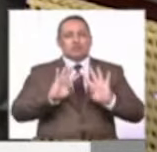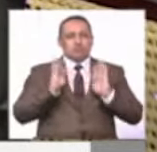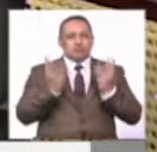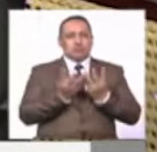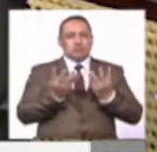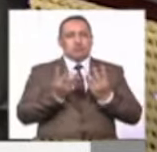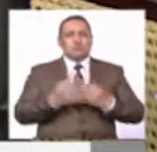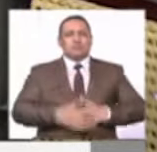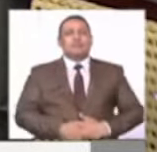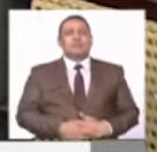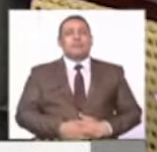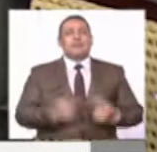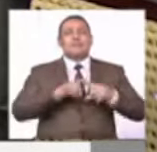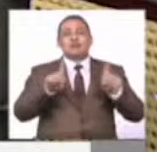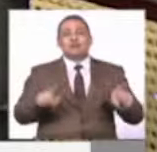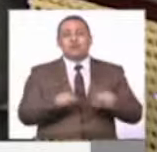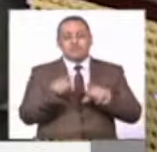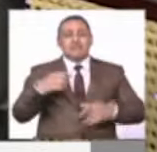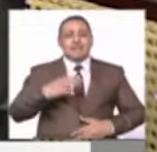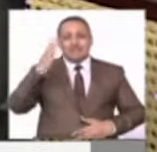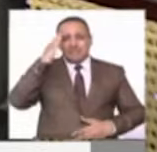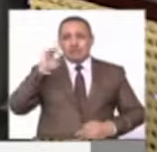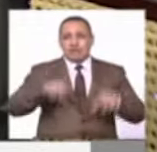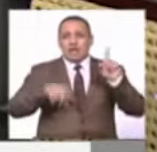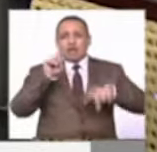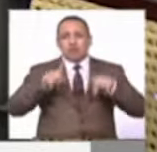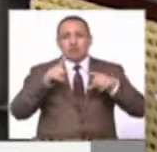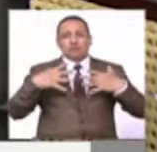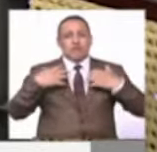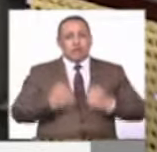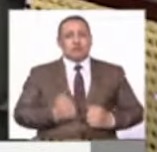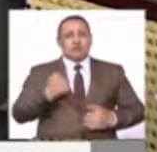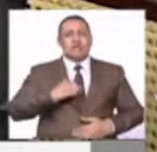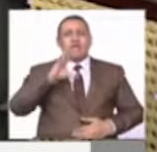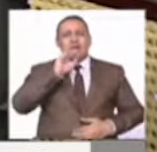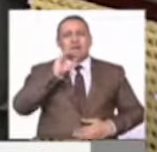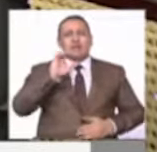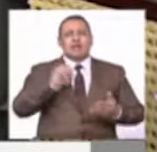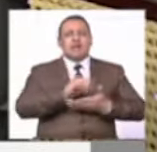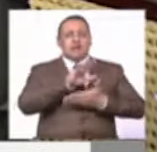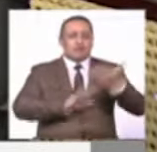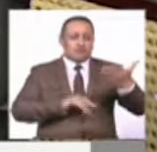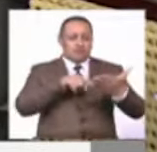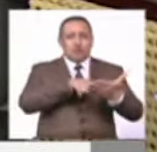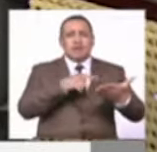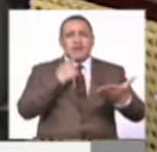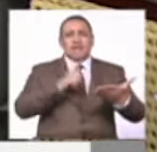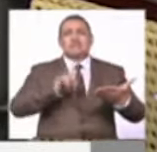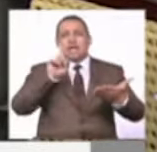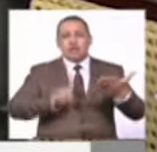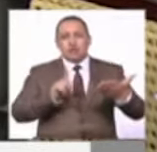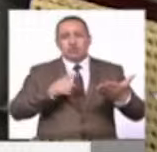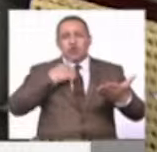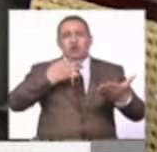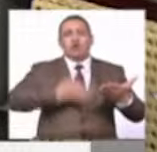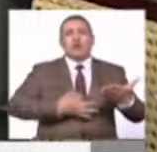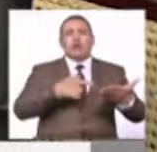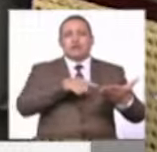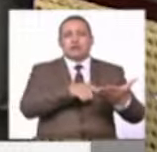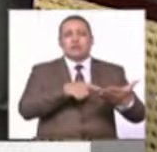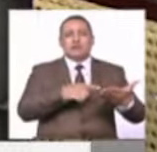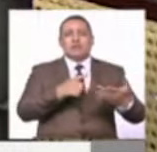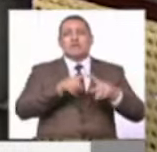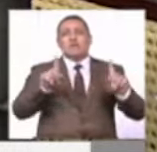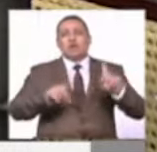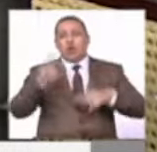J conocen la opinión de algunos juristas que consideran que el informe en mención arribó a una conclusión correcta y la